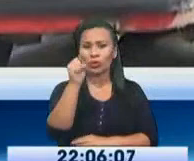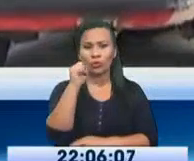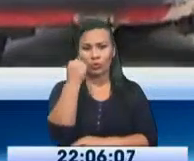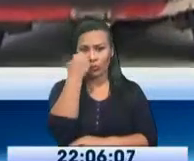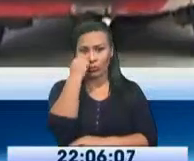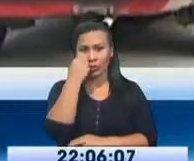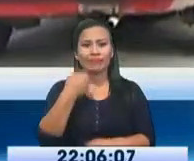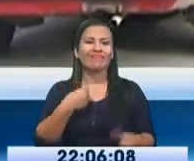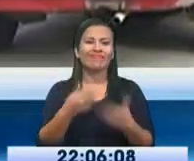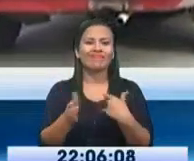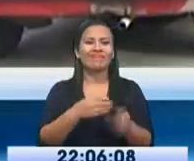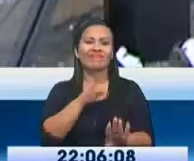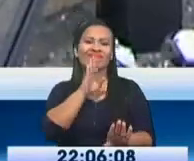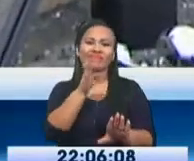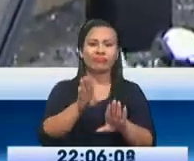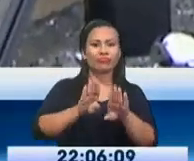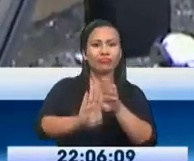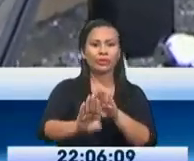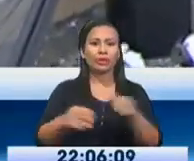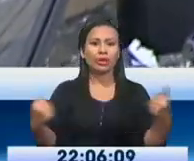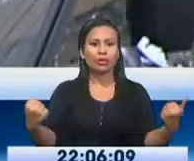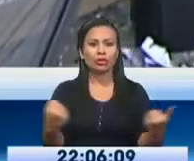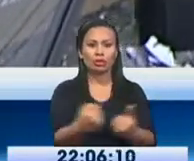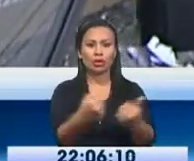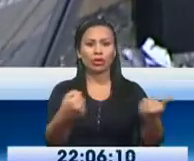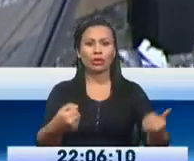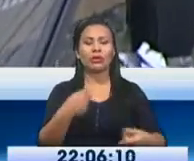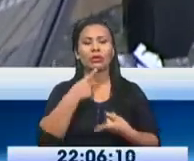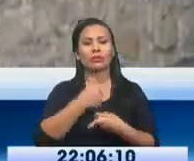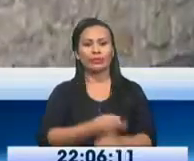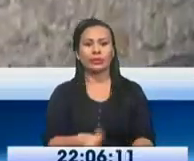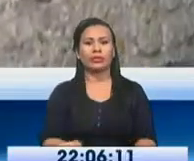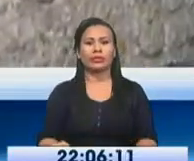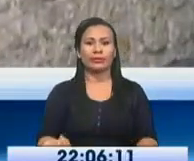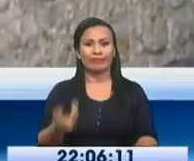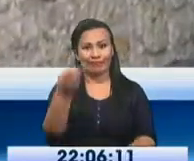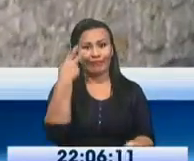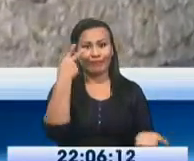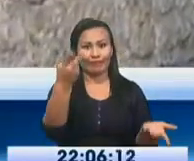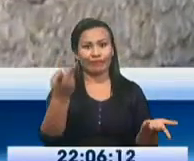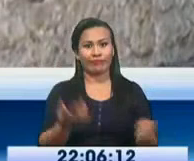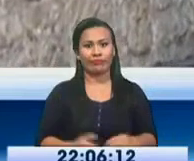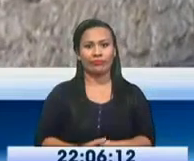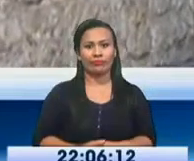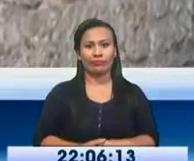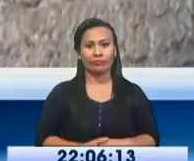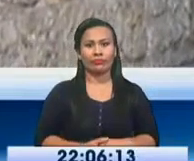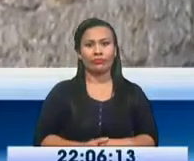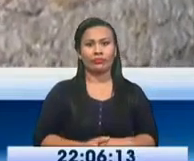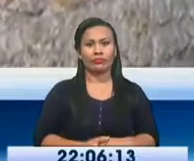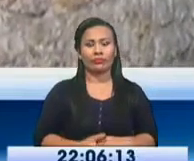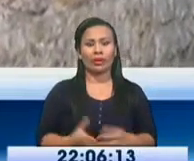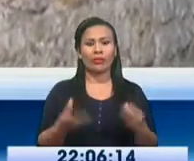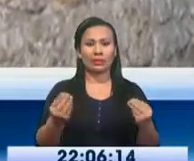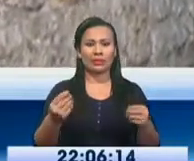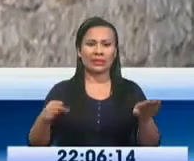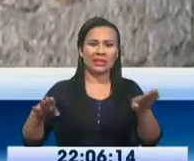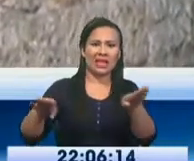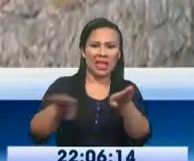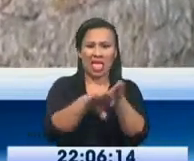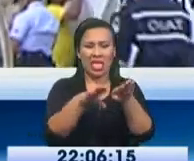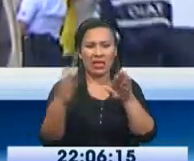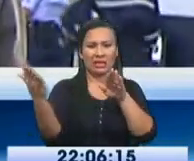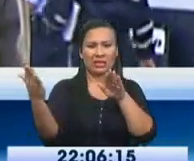esto derivó a que se produzca un choque, de ahí que los resultados estaban a la vista. Tenemos un choque lateral angular más estrellamiento